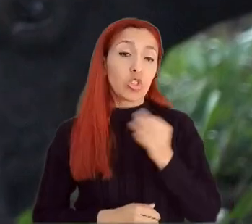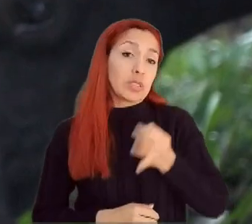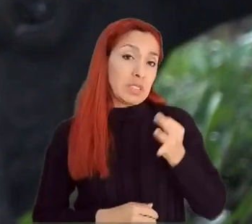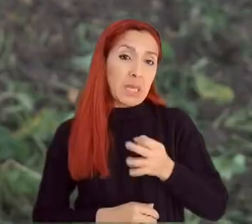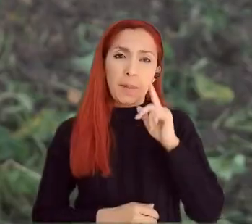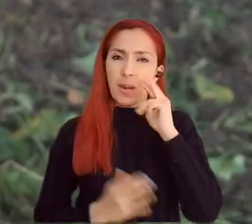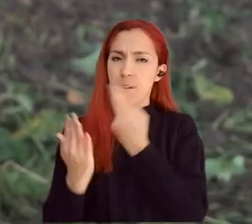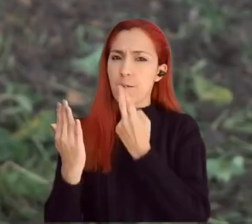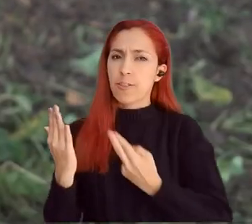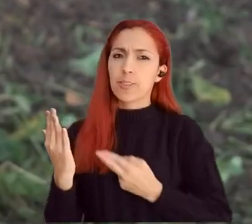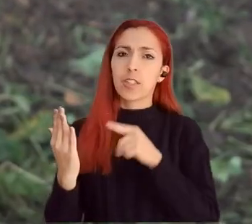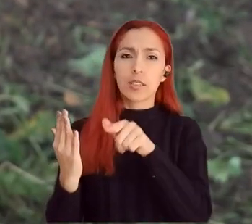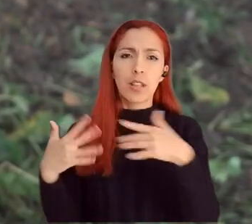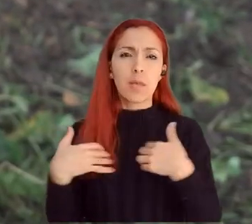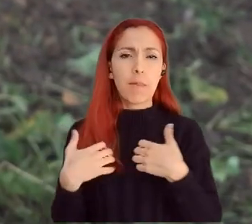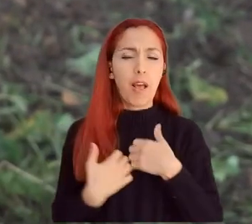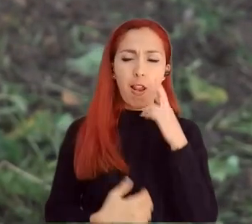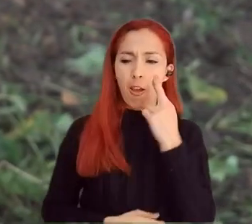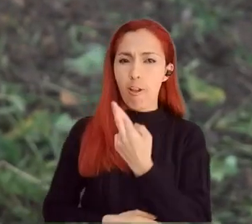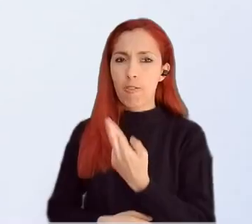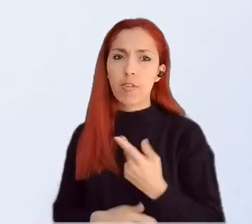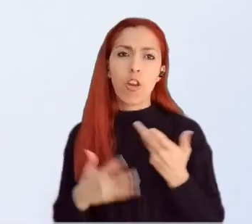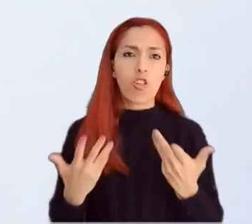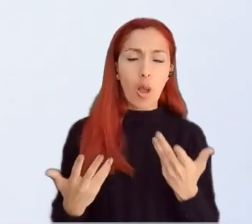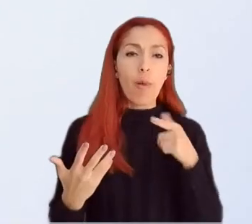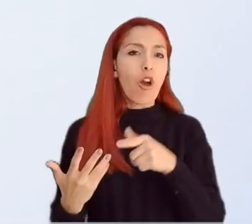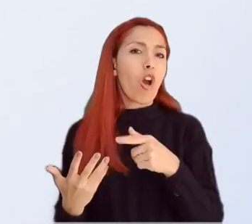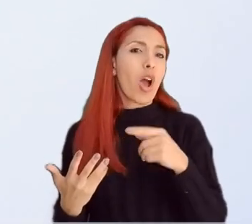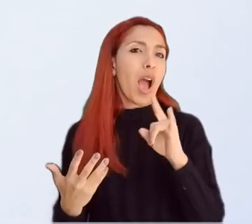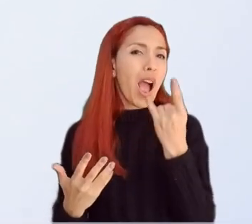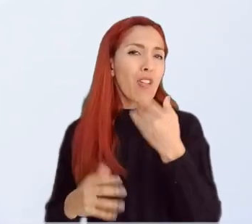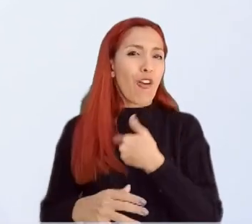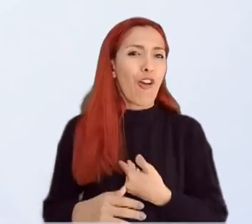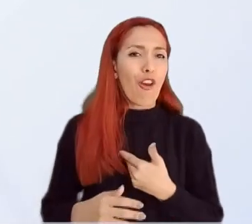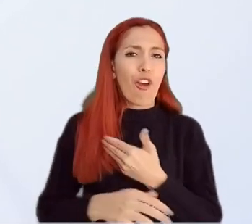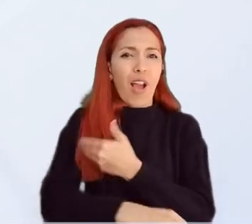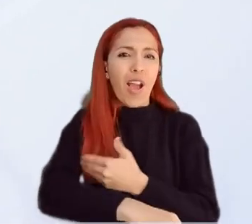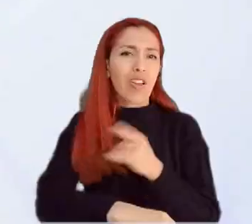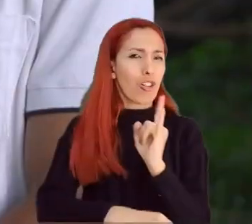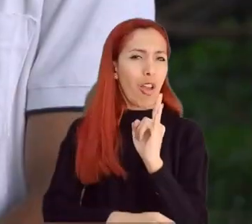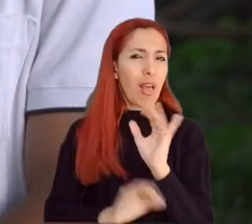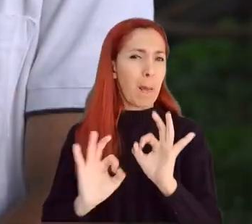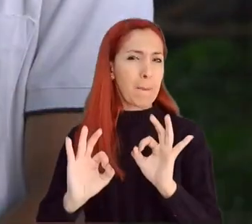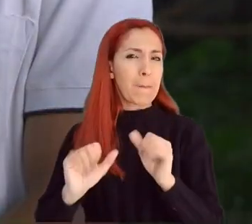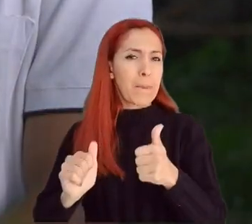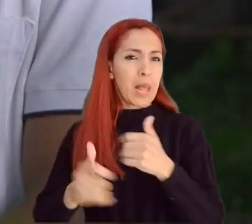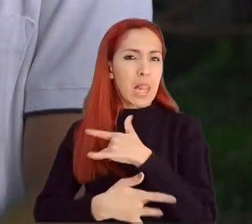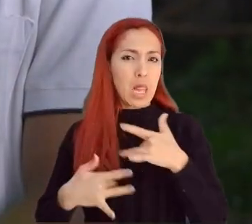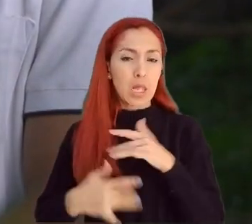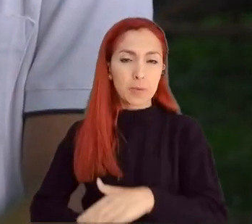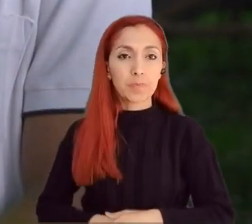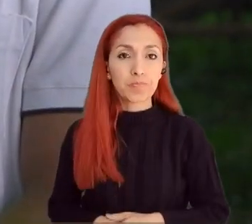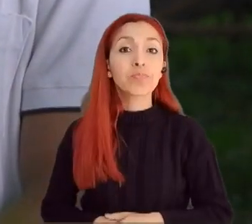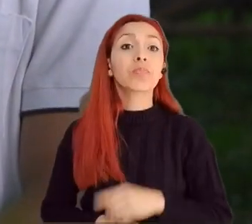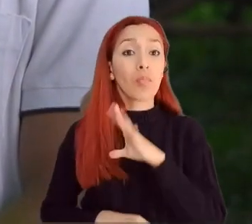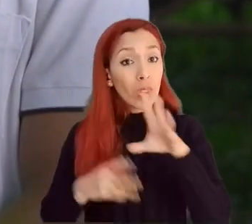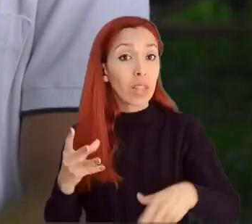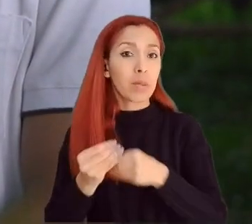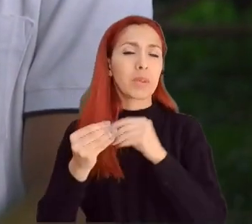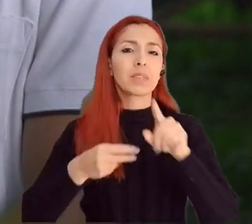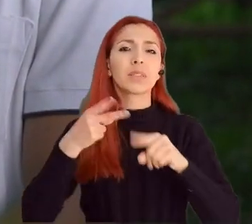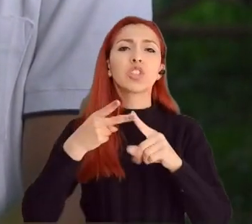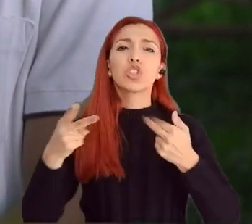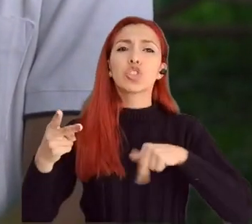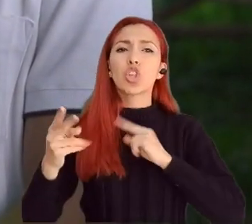en la revisión de estos animales, revisando que no cuenten con heridas o algo por el estilo. A esto